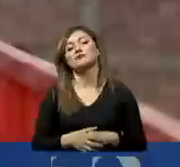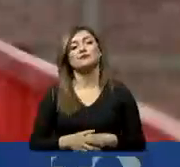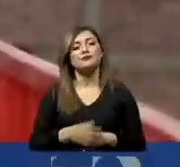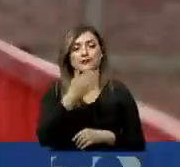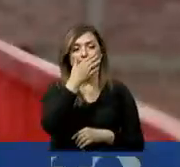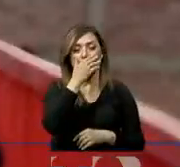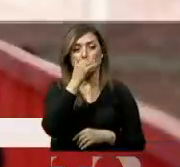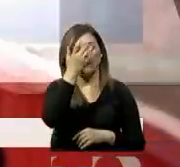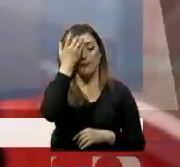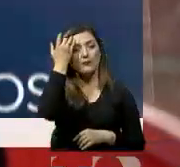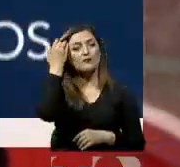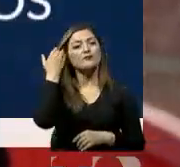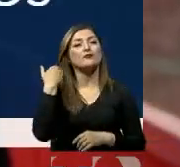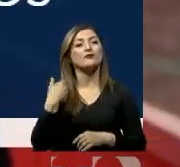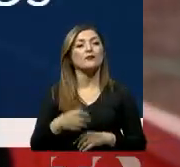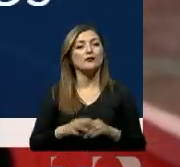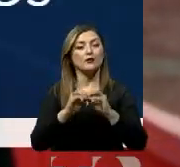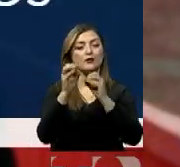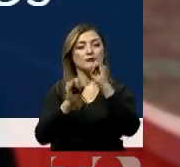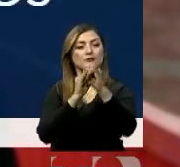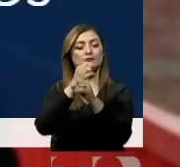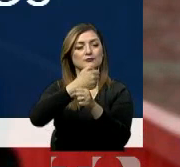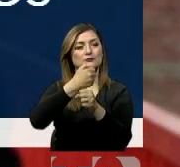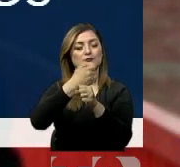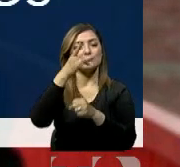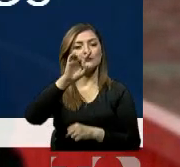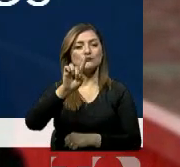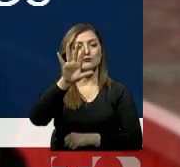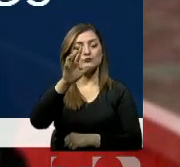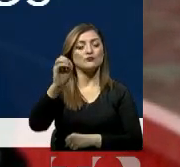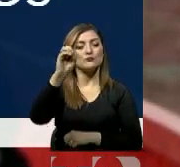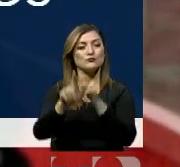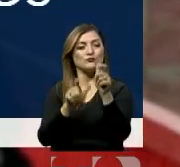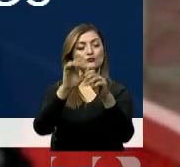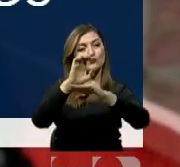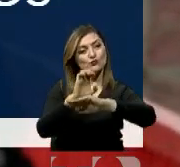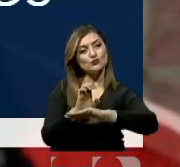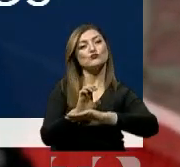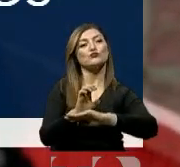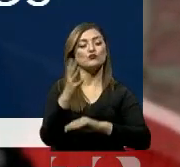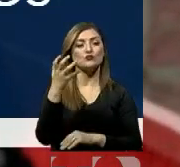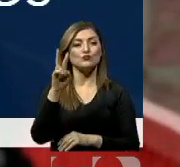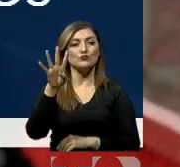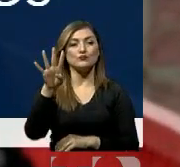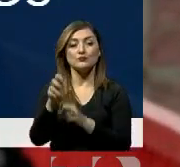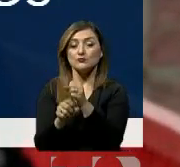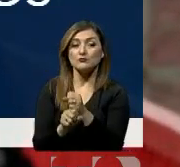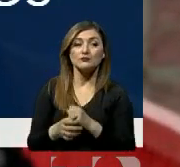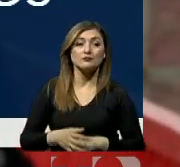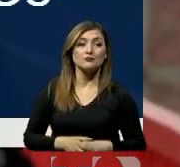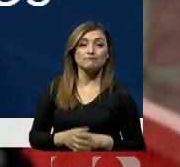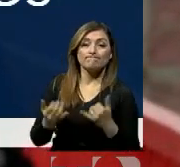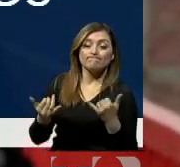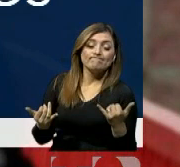estudiando. Según la Organización Internacional del Trabajo, el 18,5% de la población ecuatoriana que tiene entre 15 y 24 años de edad